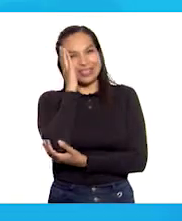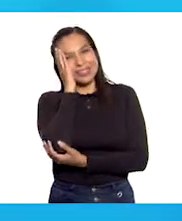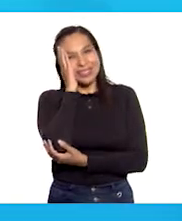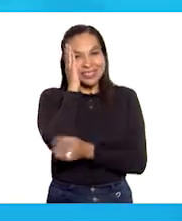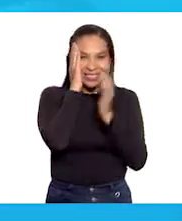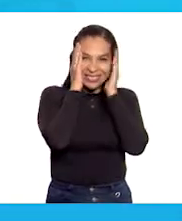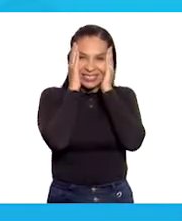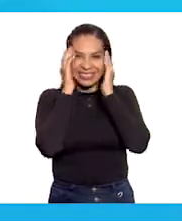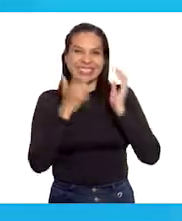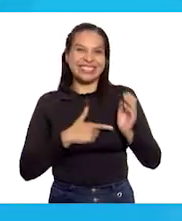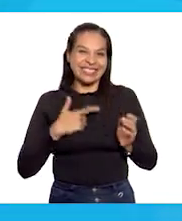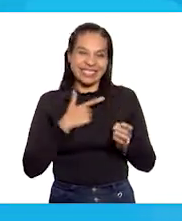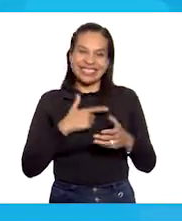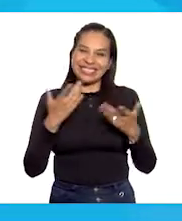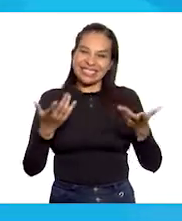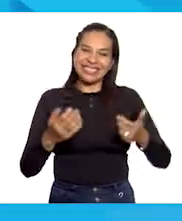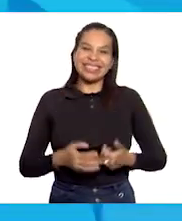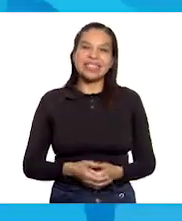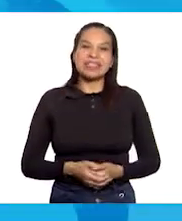me gusta.